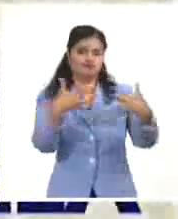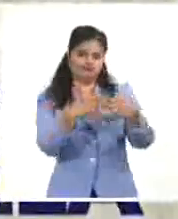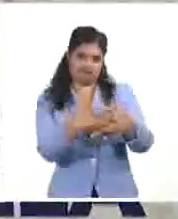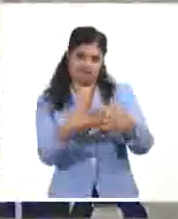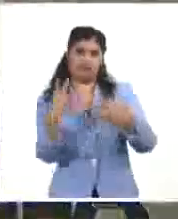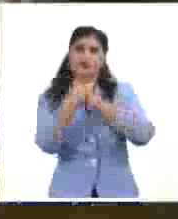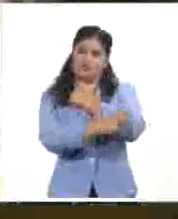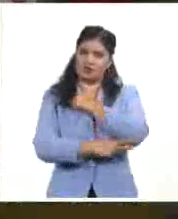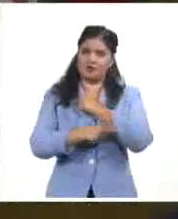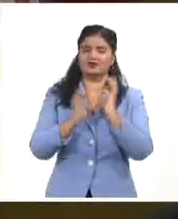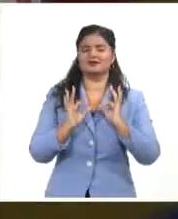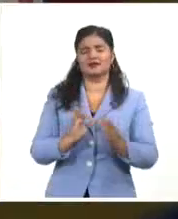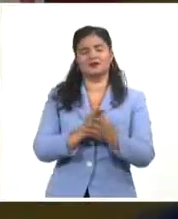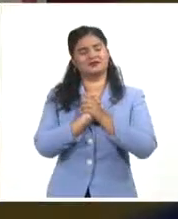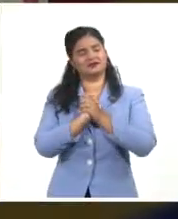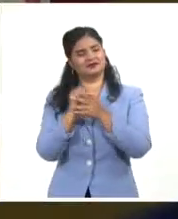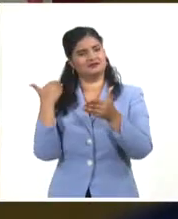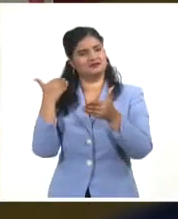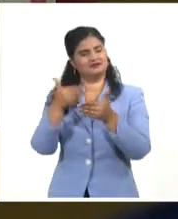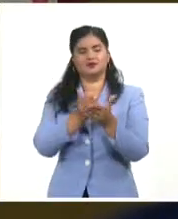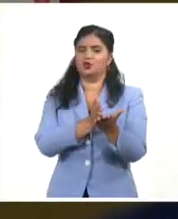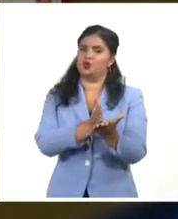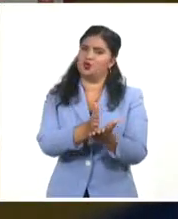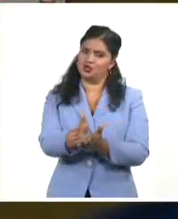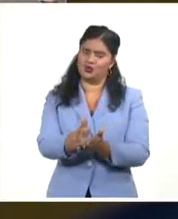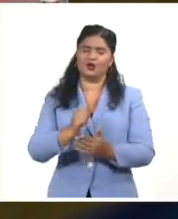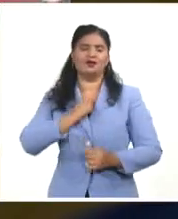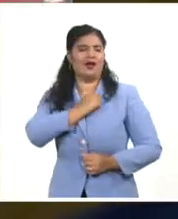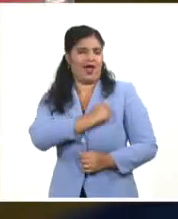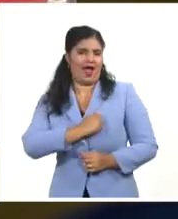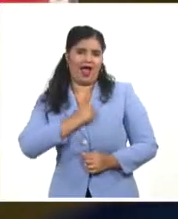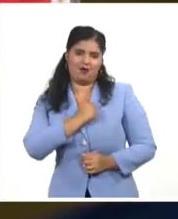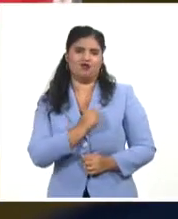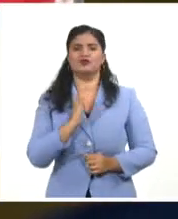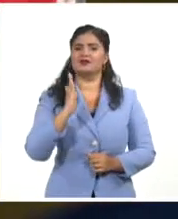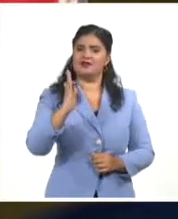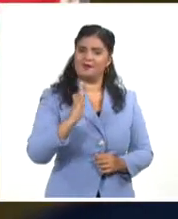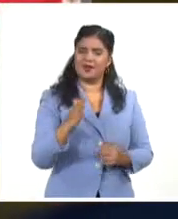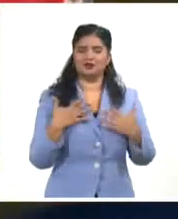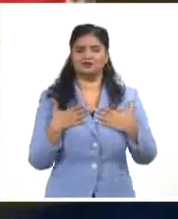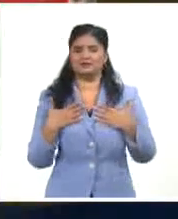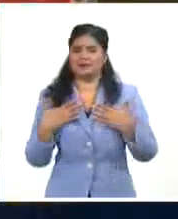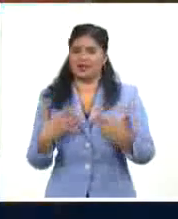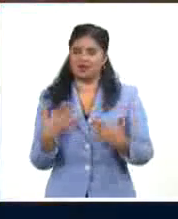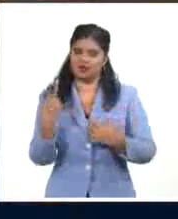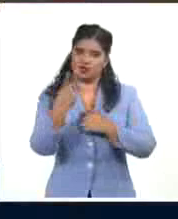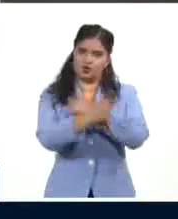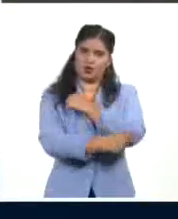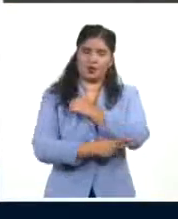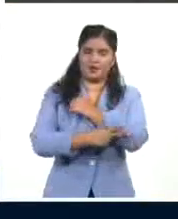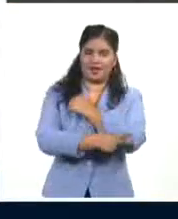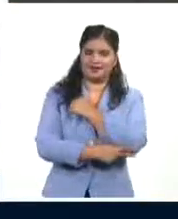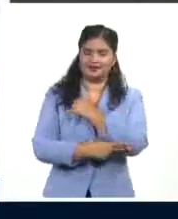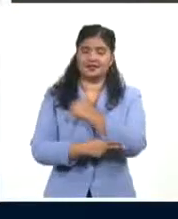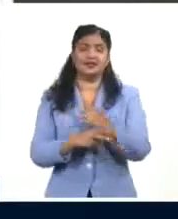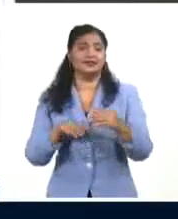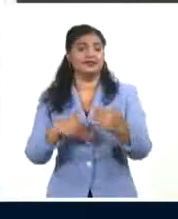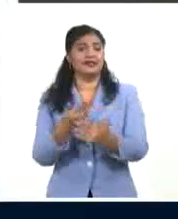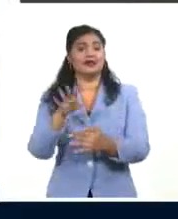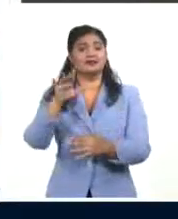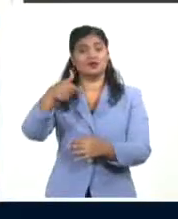sudamericano, signados por los sentimientos de hermandad y solidaridad que unen a ambos pueblos y gobiernos. El 5